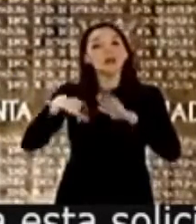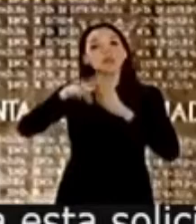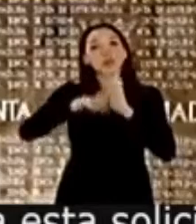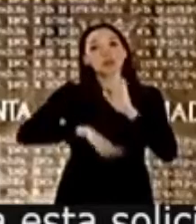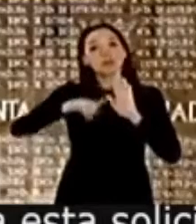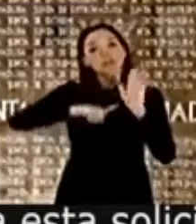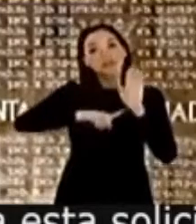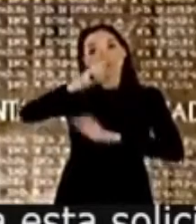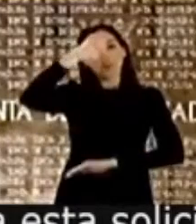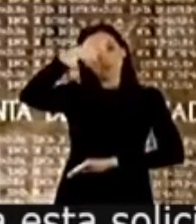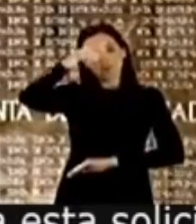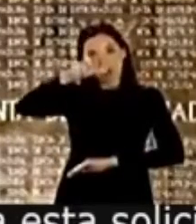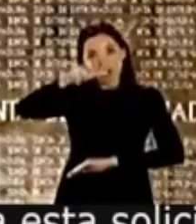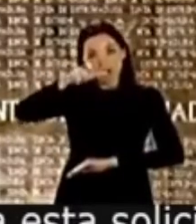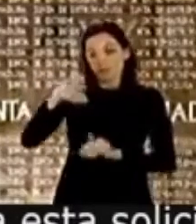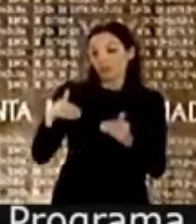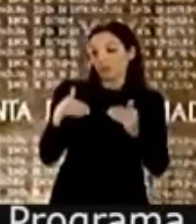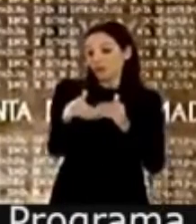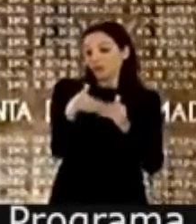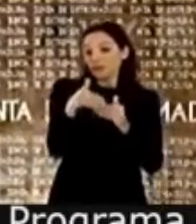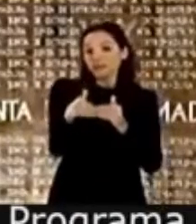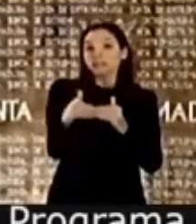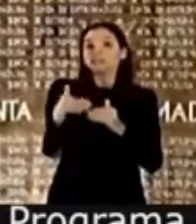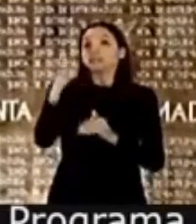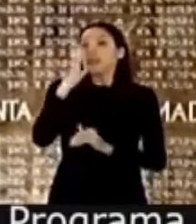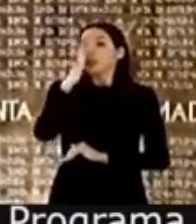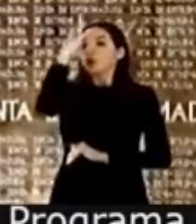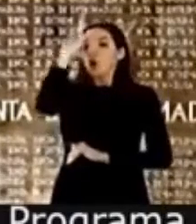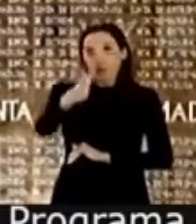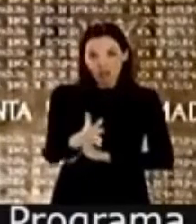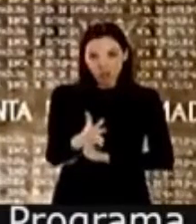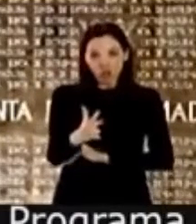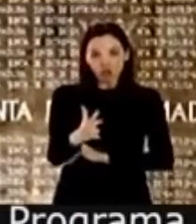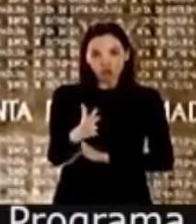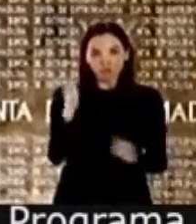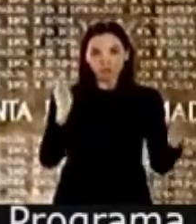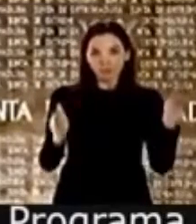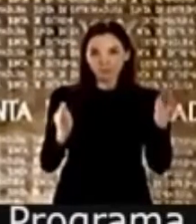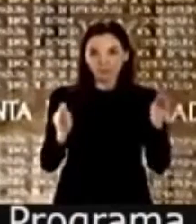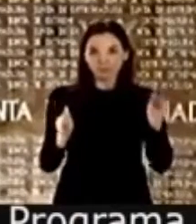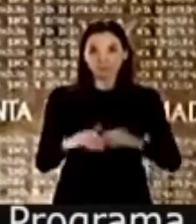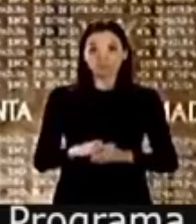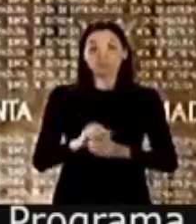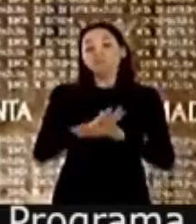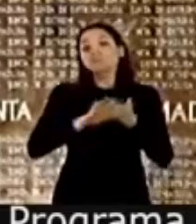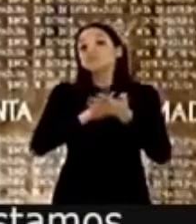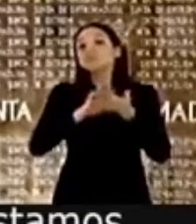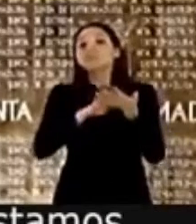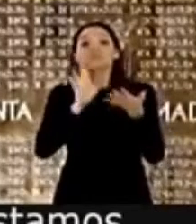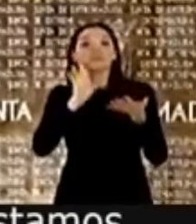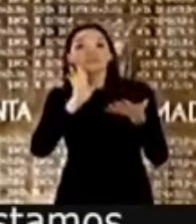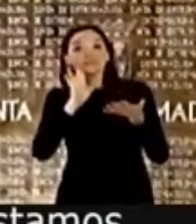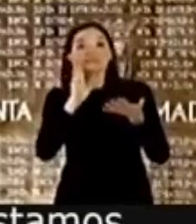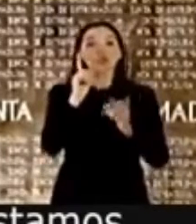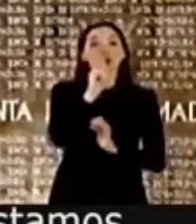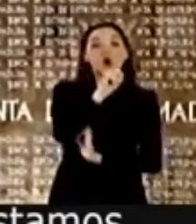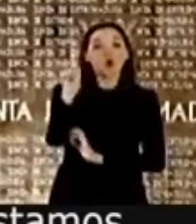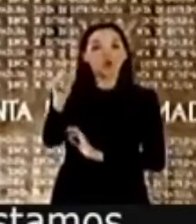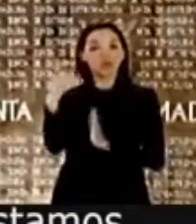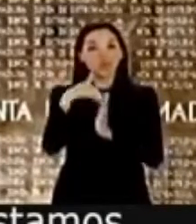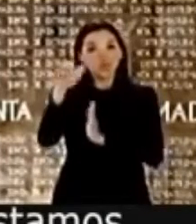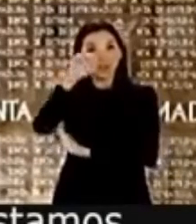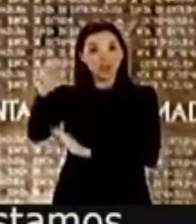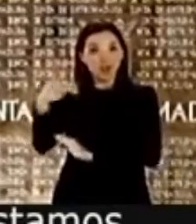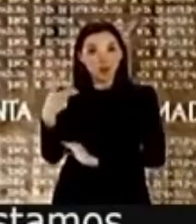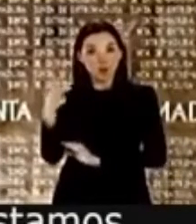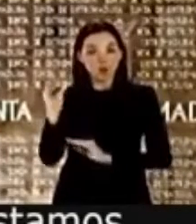Desarrollo Rural para los próximos 5 años. Estamos hablando de 11 millones de euros